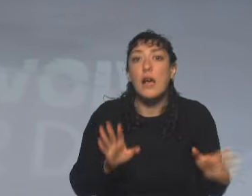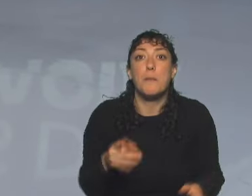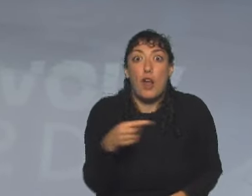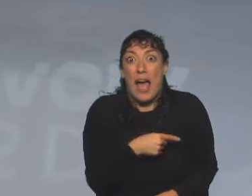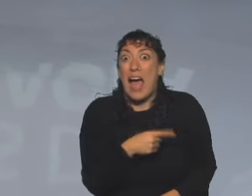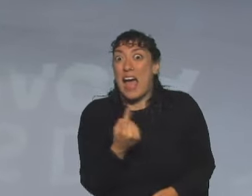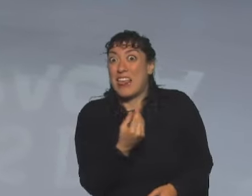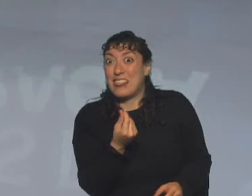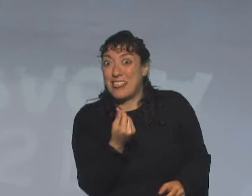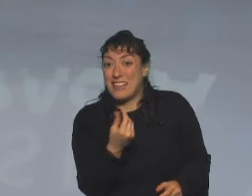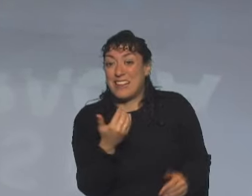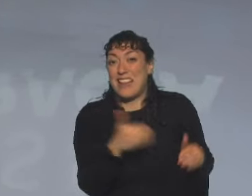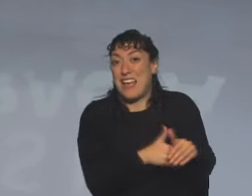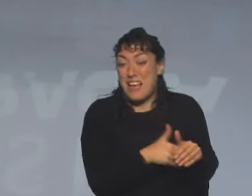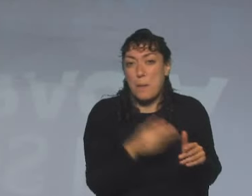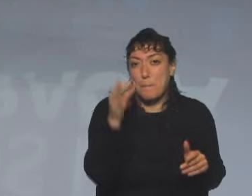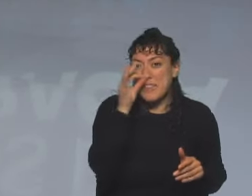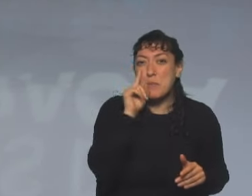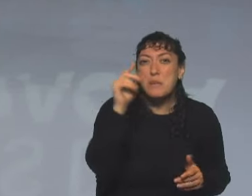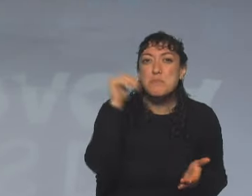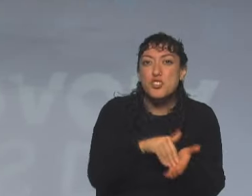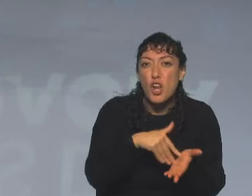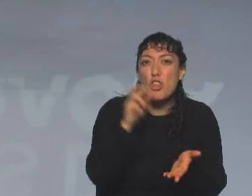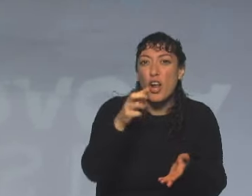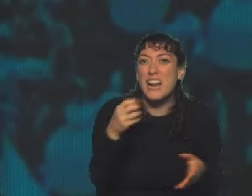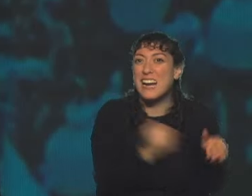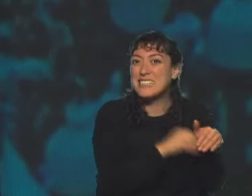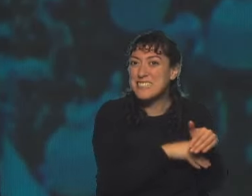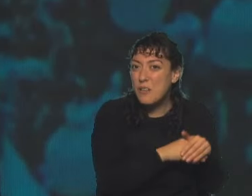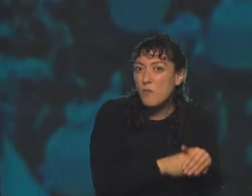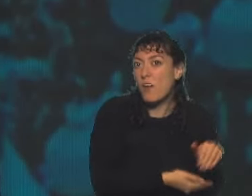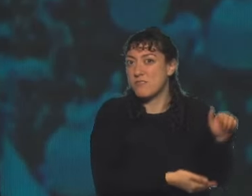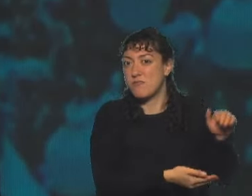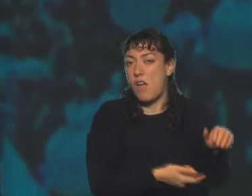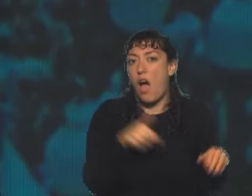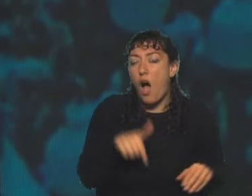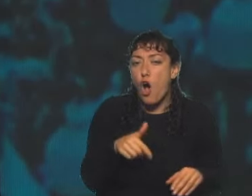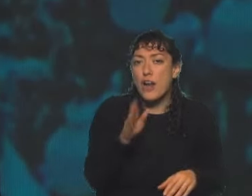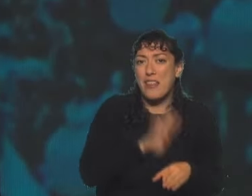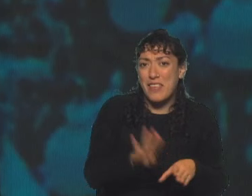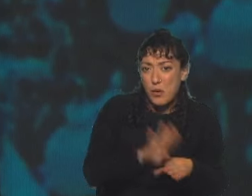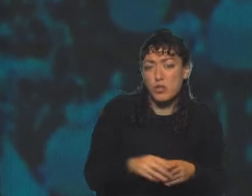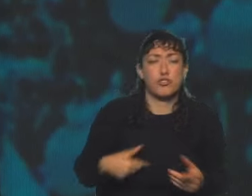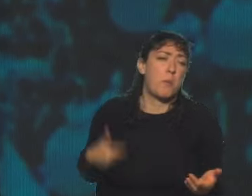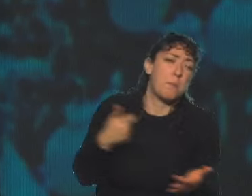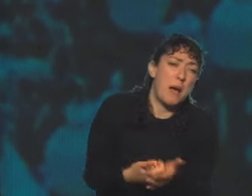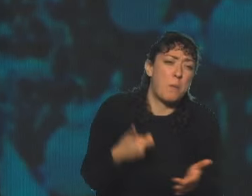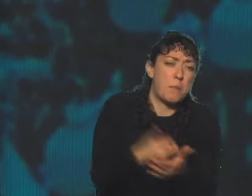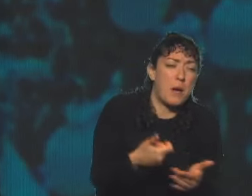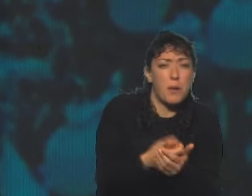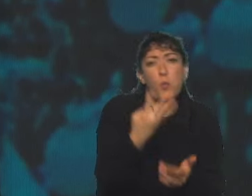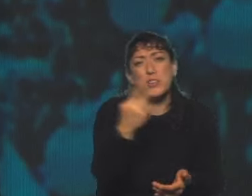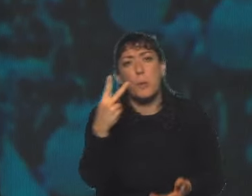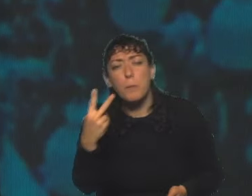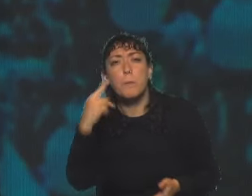Claro, había más de 20.000 millones de dólares de reservas. Claro. Ahora, al fondo le debemos, a pesar de que le hemos pagado, le debemos alrededor de 42.000 millones